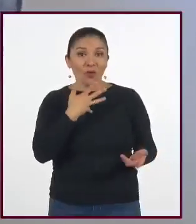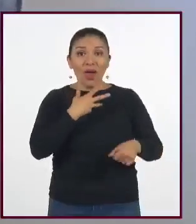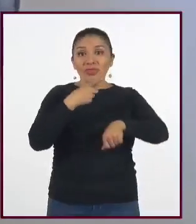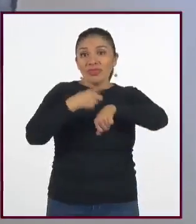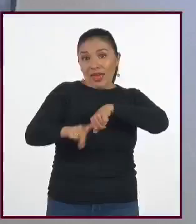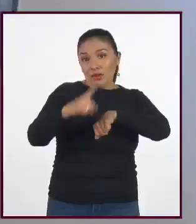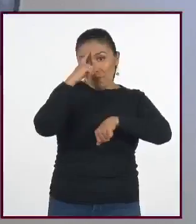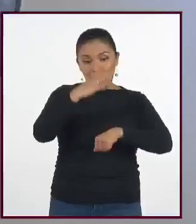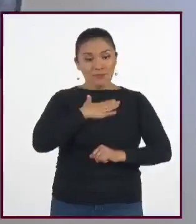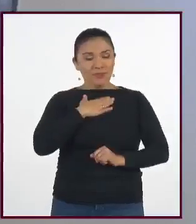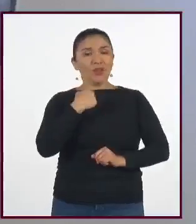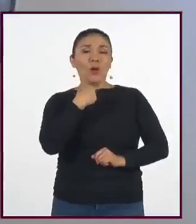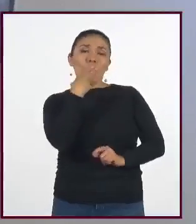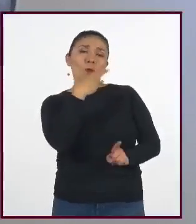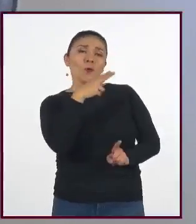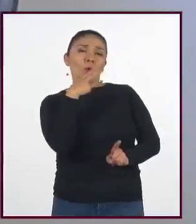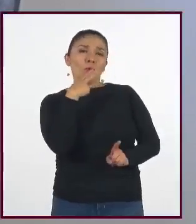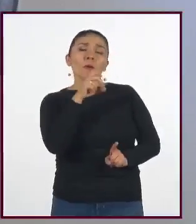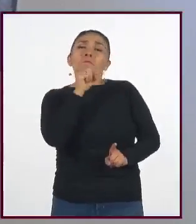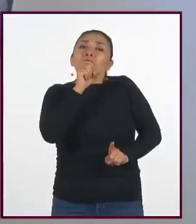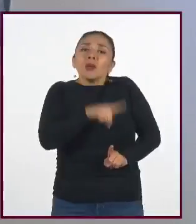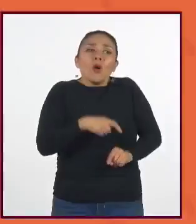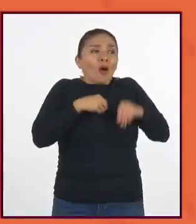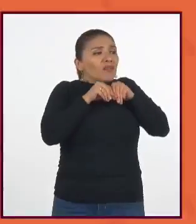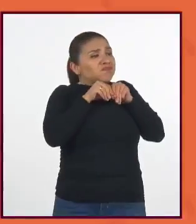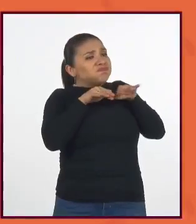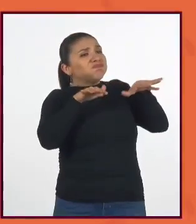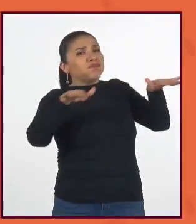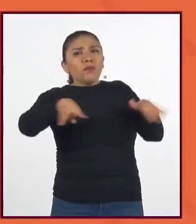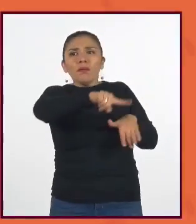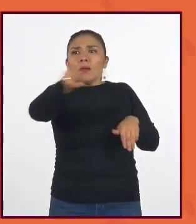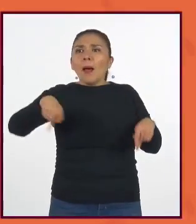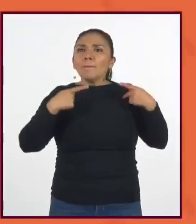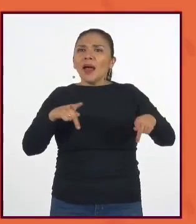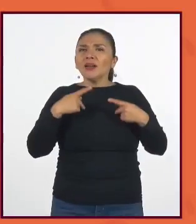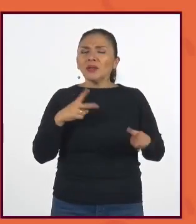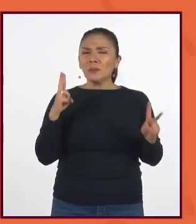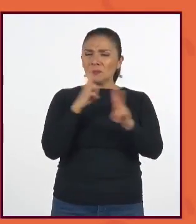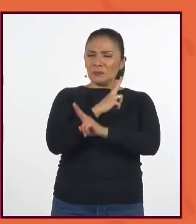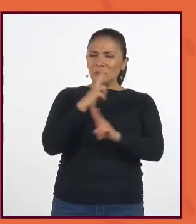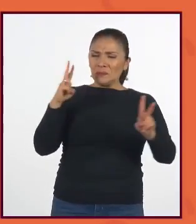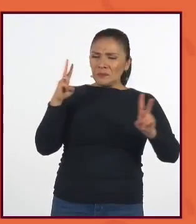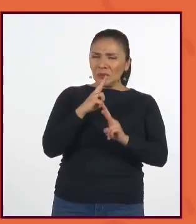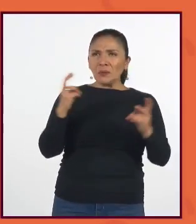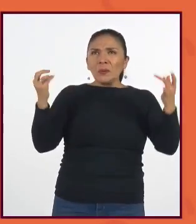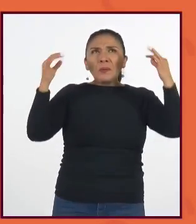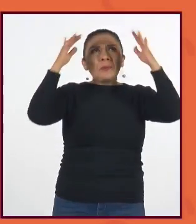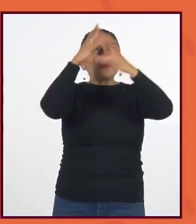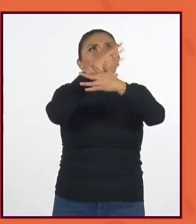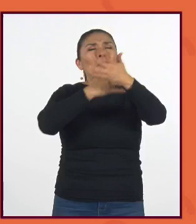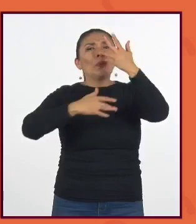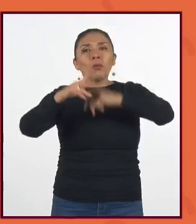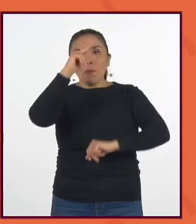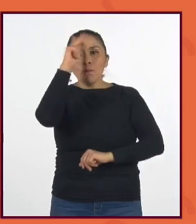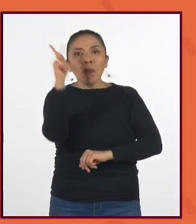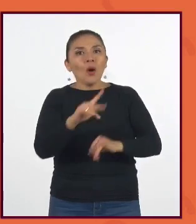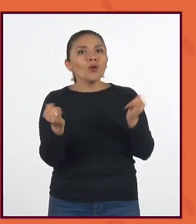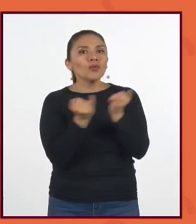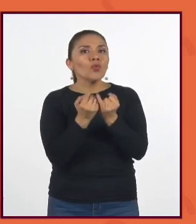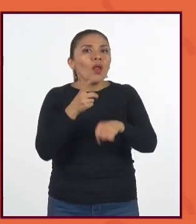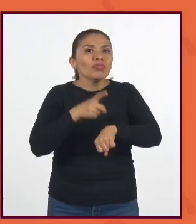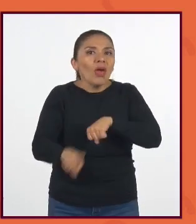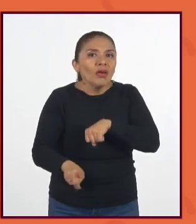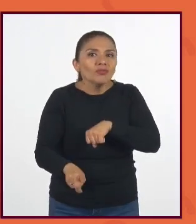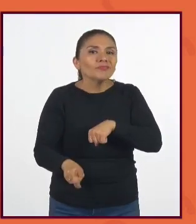sino a los que están respirando esos químicos. Es peor, ¿no? Para la persona que lo respira. Es un